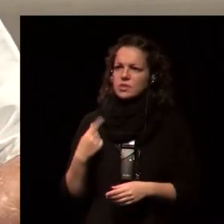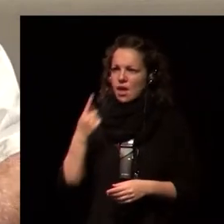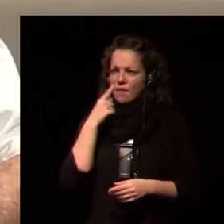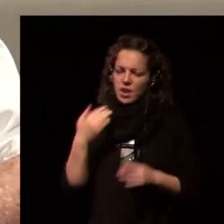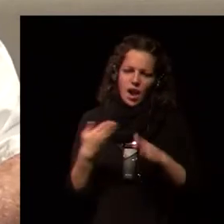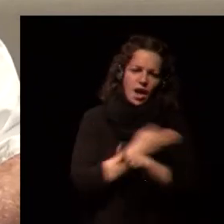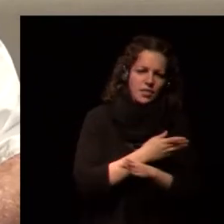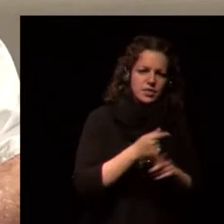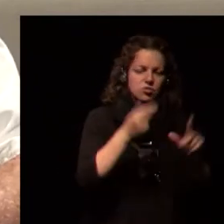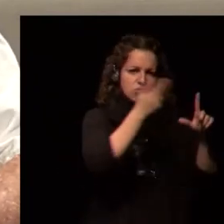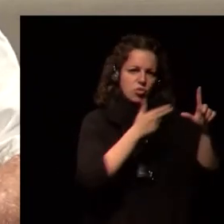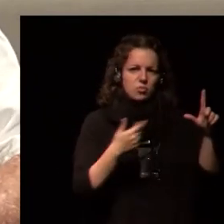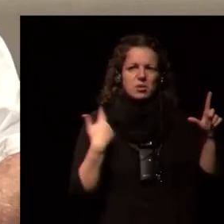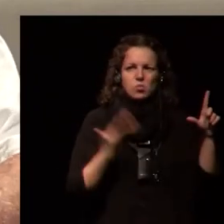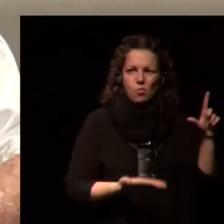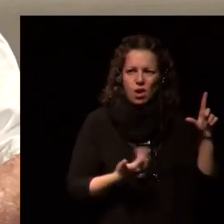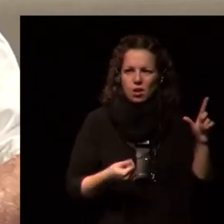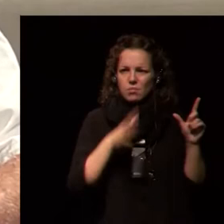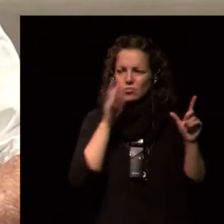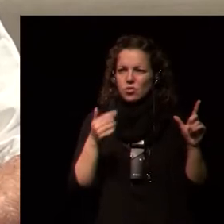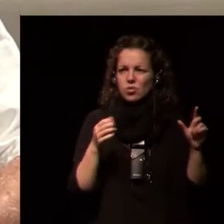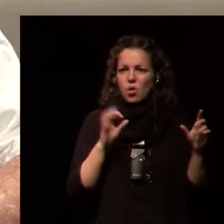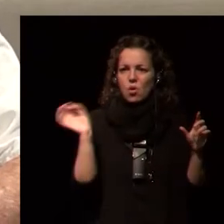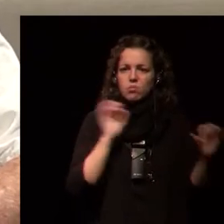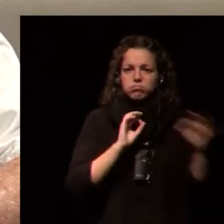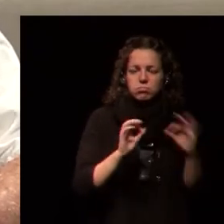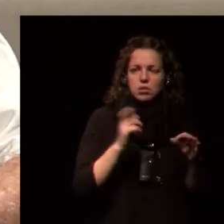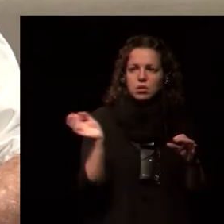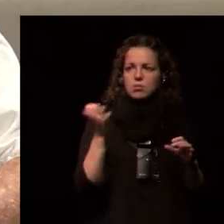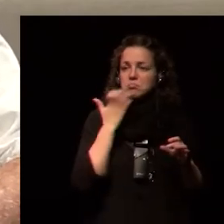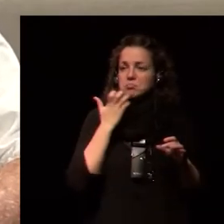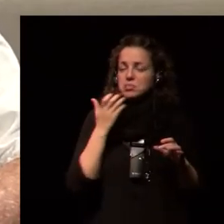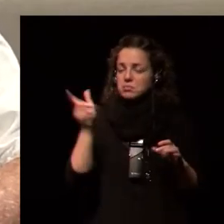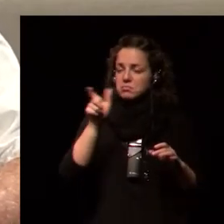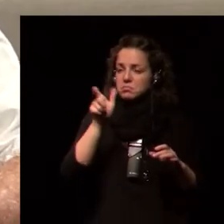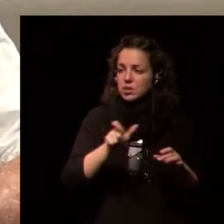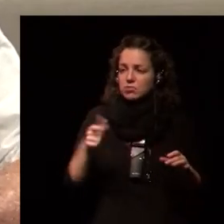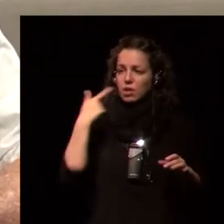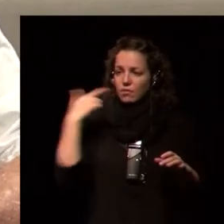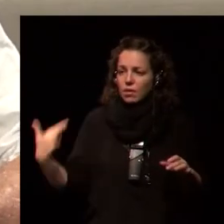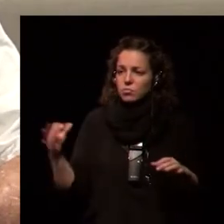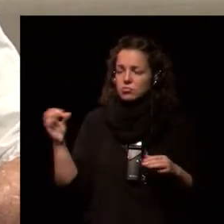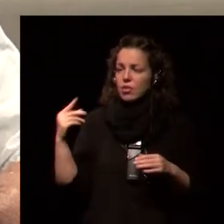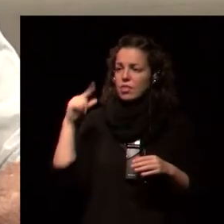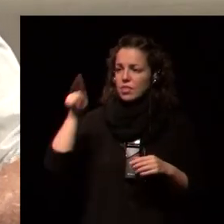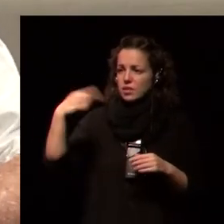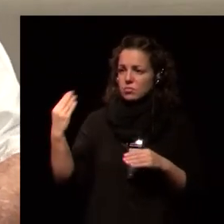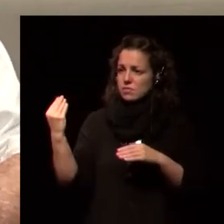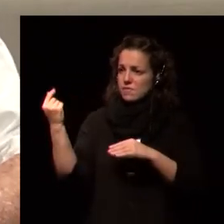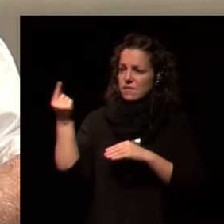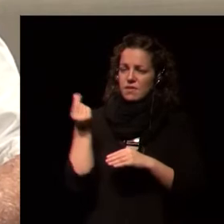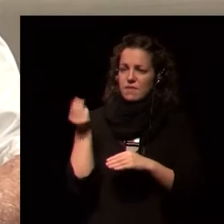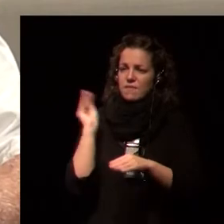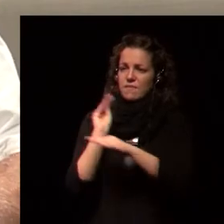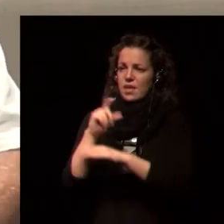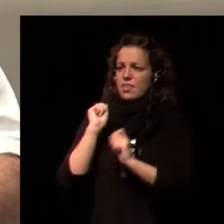logradas antes. Porque como desconocido, a uno no le conceden becas, ni en el entorno académico ni en el entorno cultural.